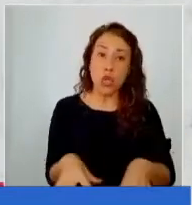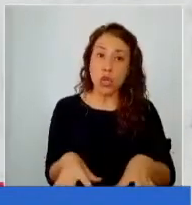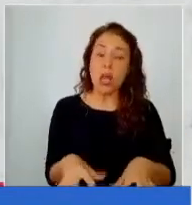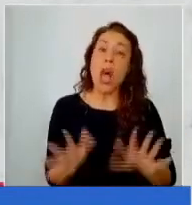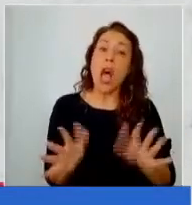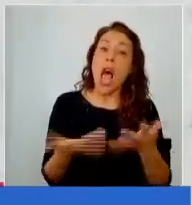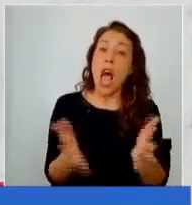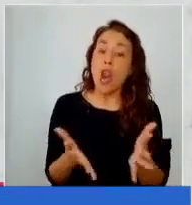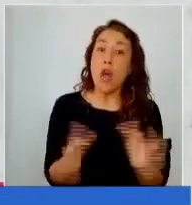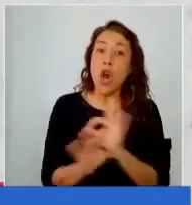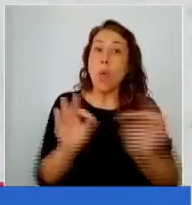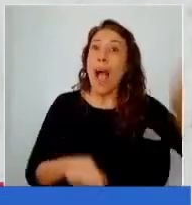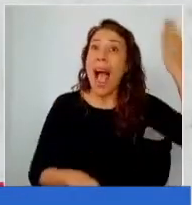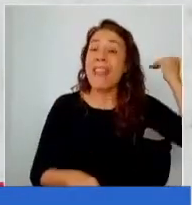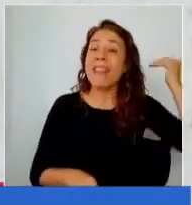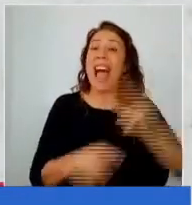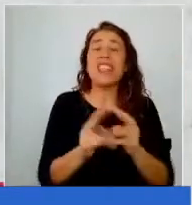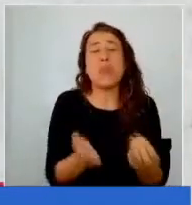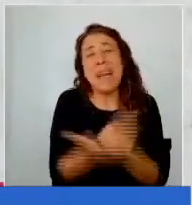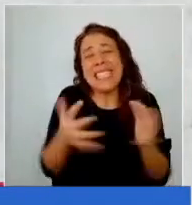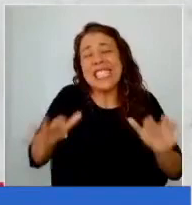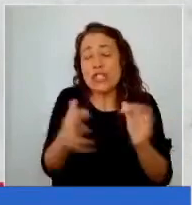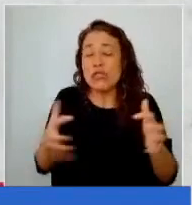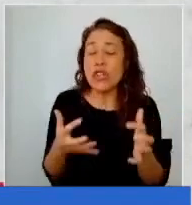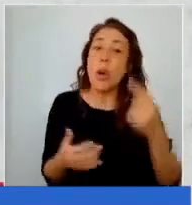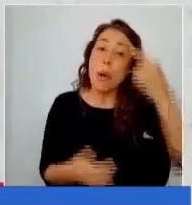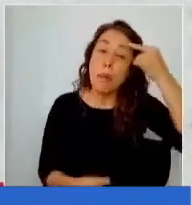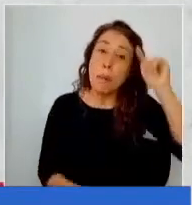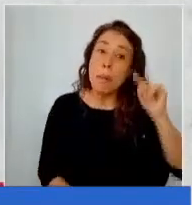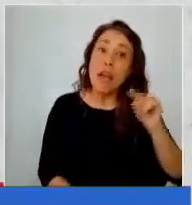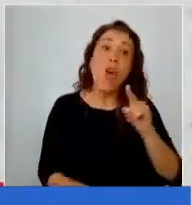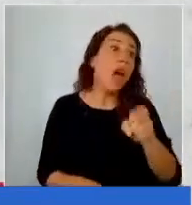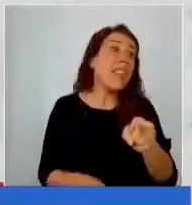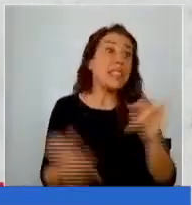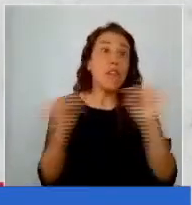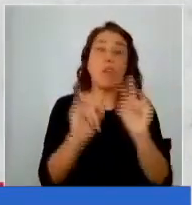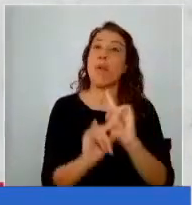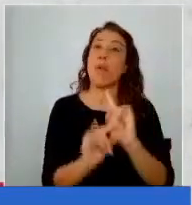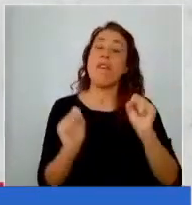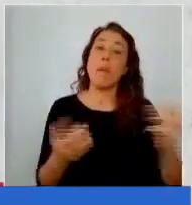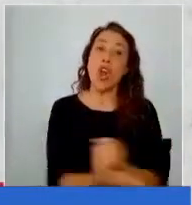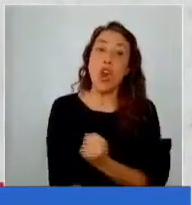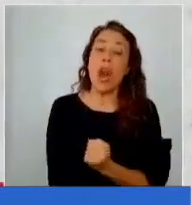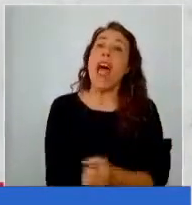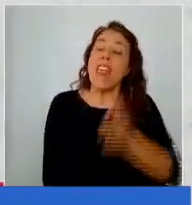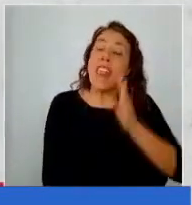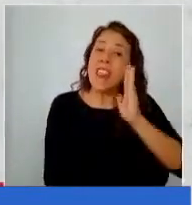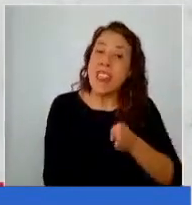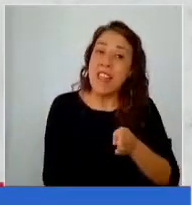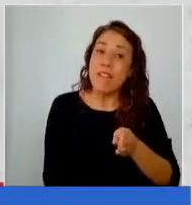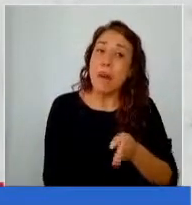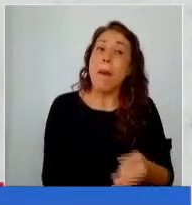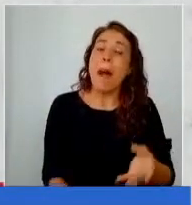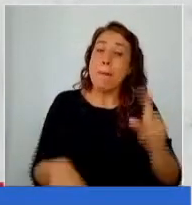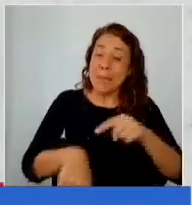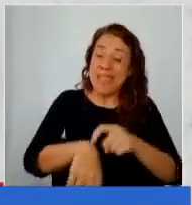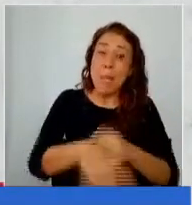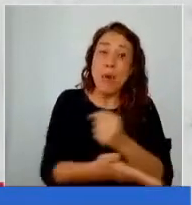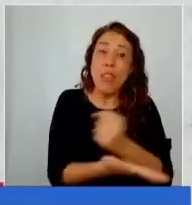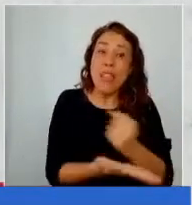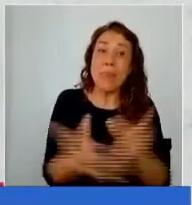antes se había hecho más esfuerzo pero así no vamos a llegar y tenemos que acortar los tiempos de tramitación generar